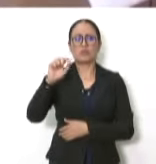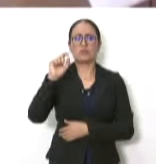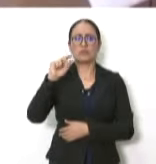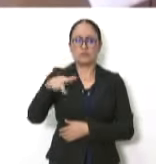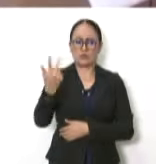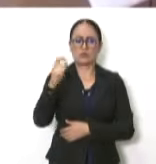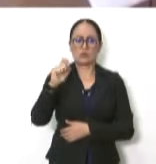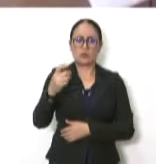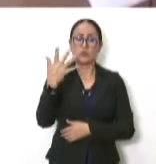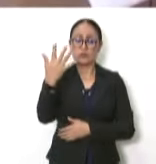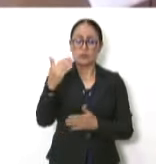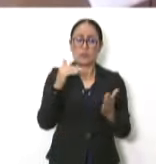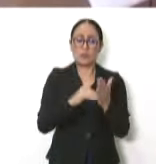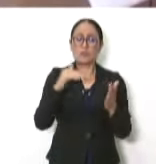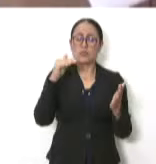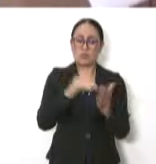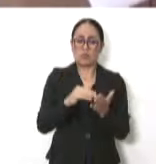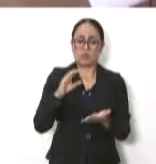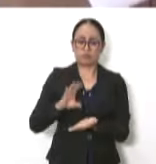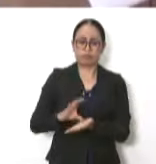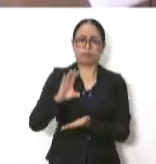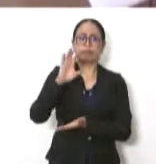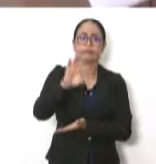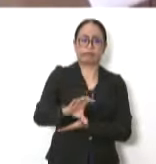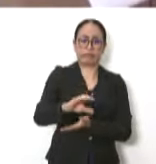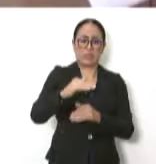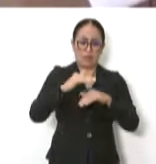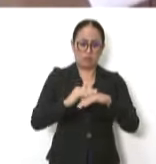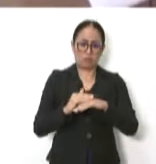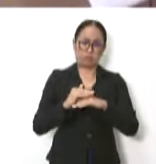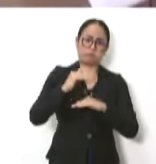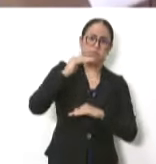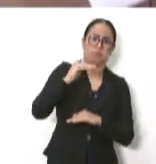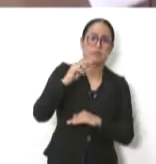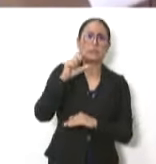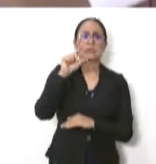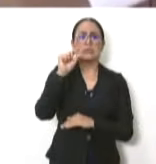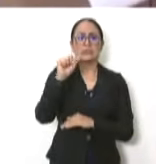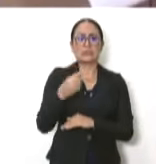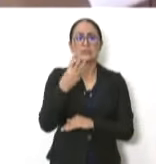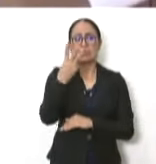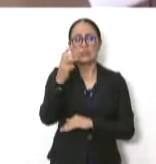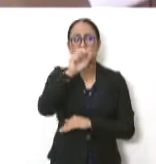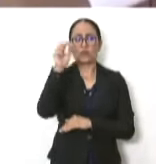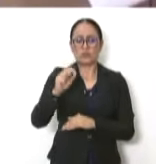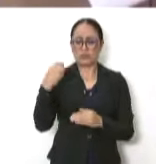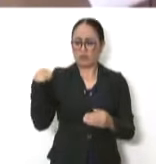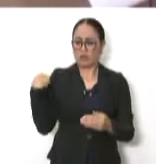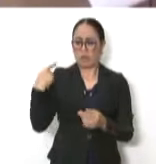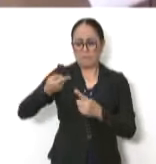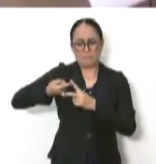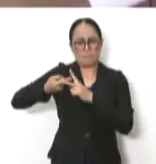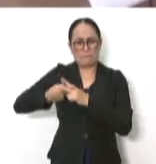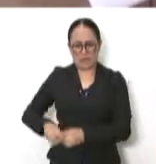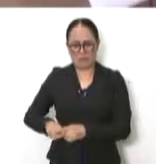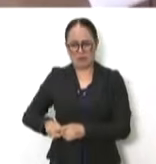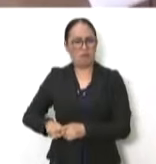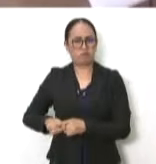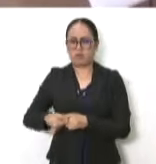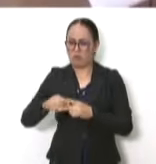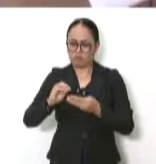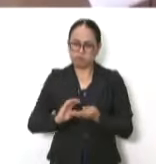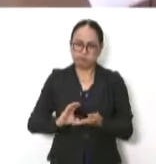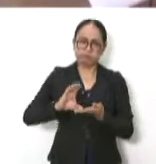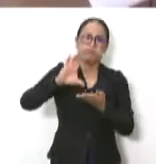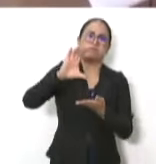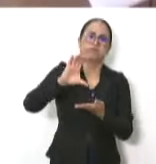millones de pesos, que representó un aumento del 73% respecto de la proyección inicial,